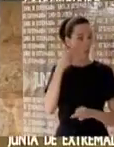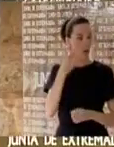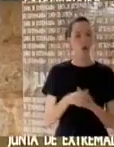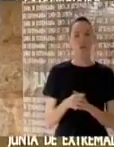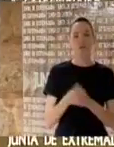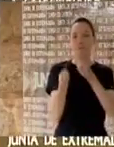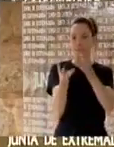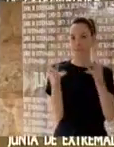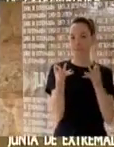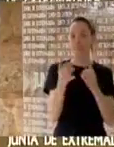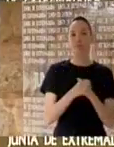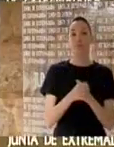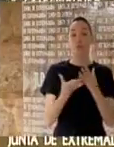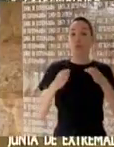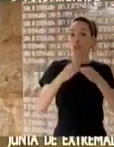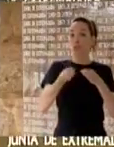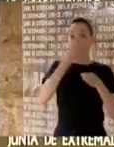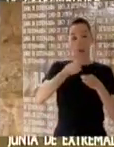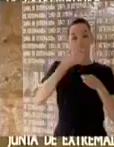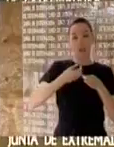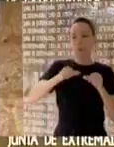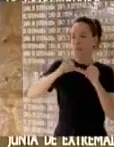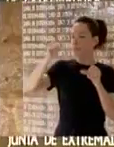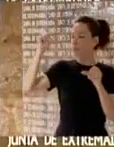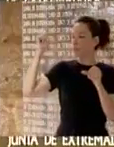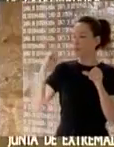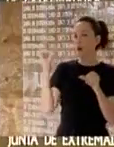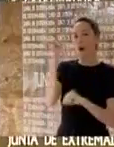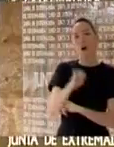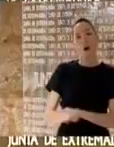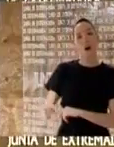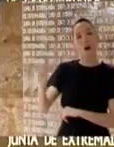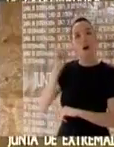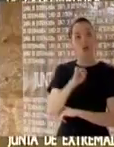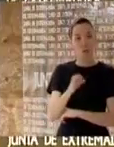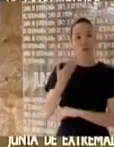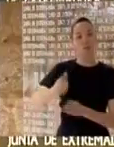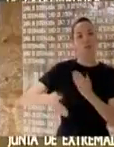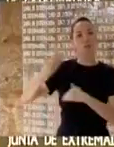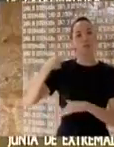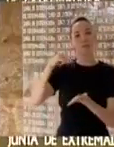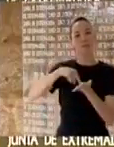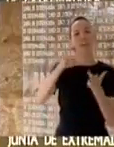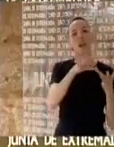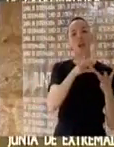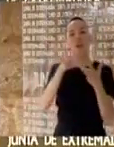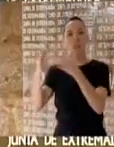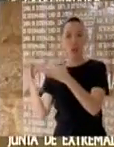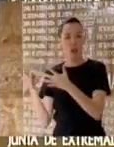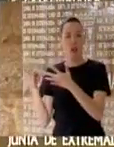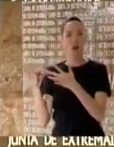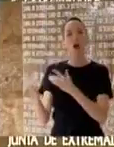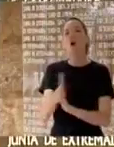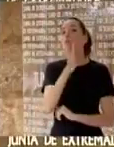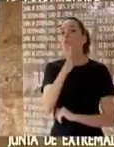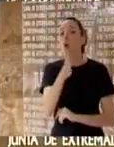hace muchos años viene liderando la respuesta política a este desafío secesionista. La viene liderando cuando hemos propuesto